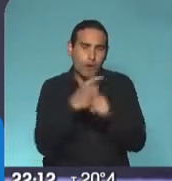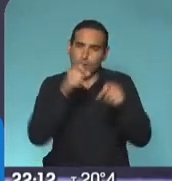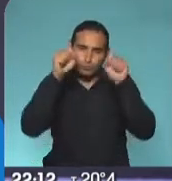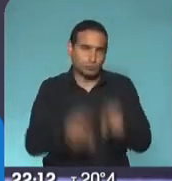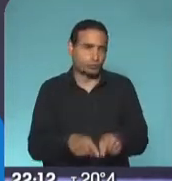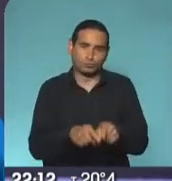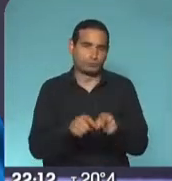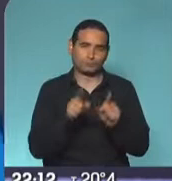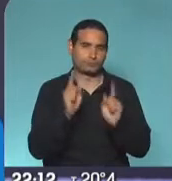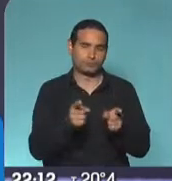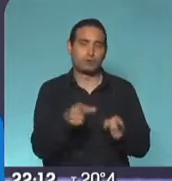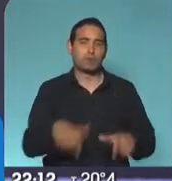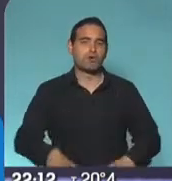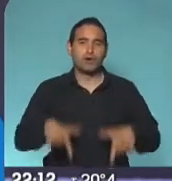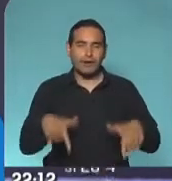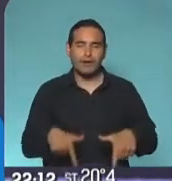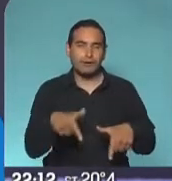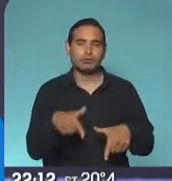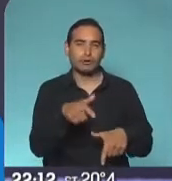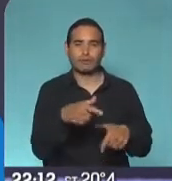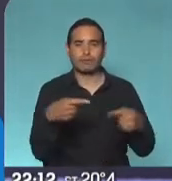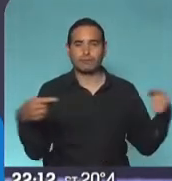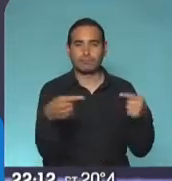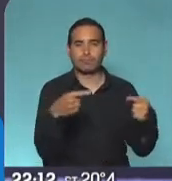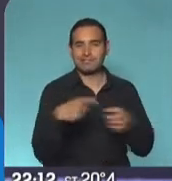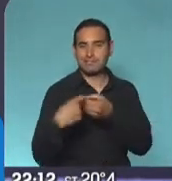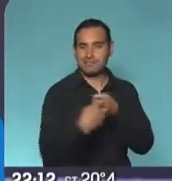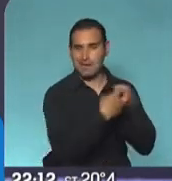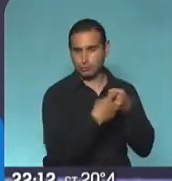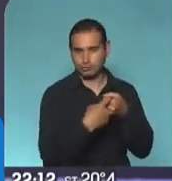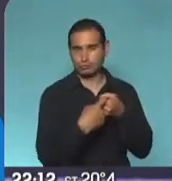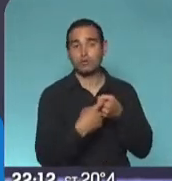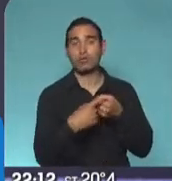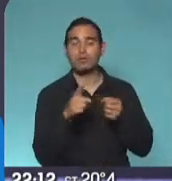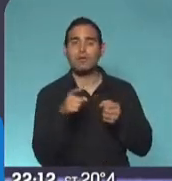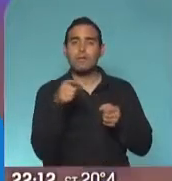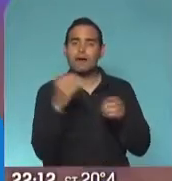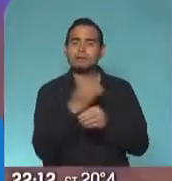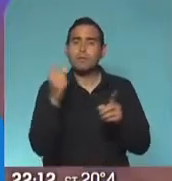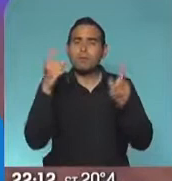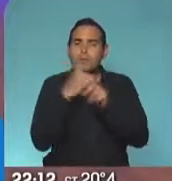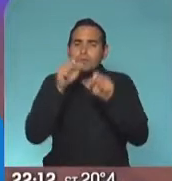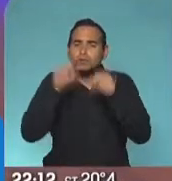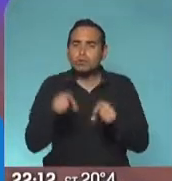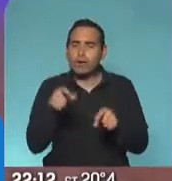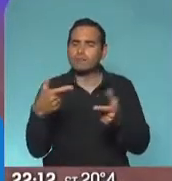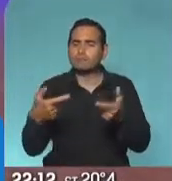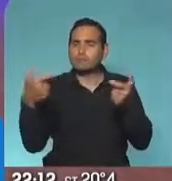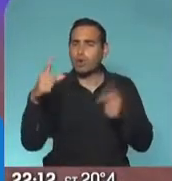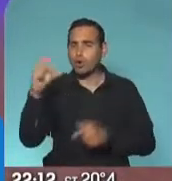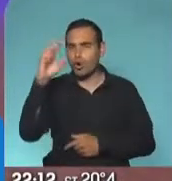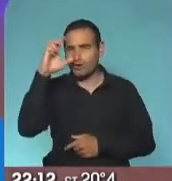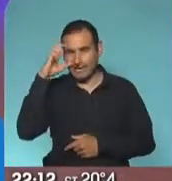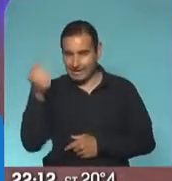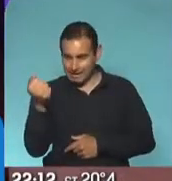tiene Lenín Moreno en sí con los sectores sindicales, con los sectores indígenas y su problema interno de enemistad con Correa. Pero